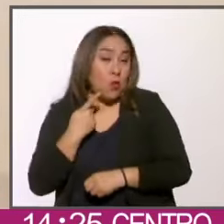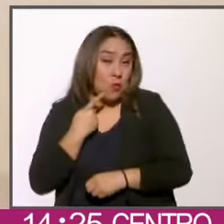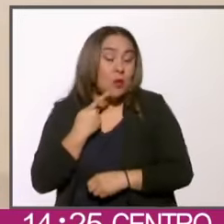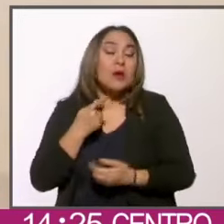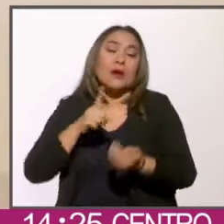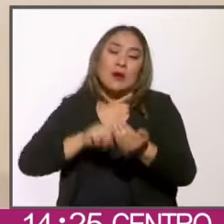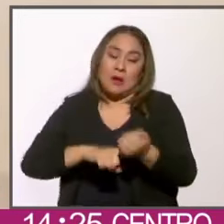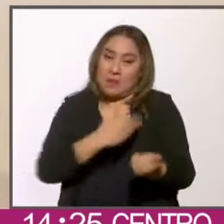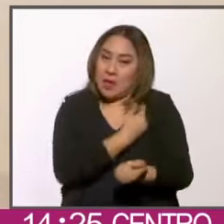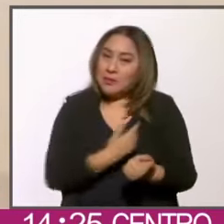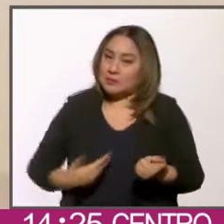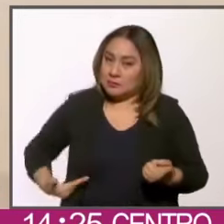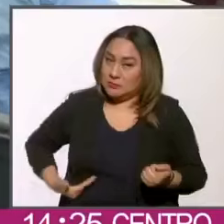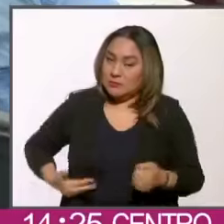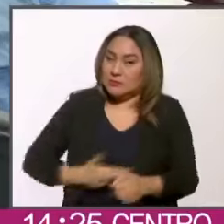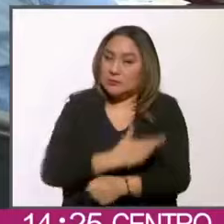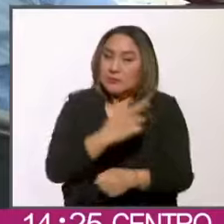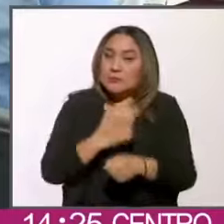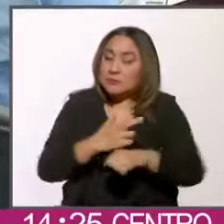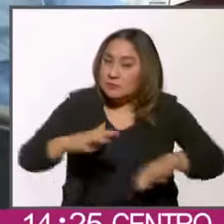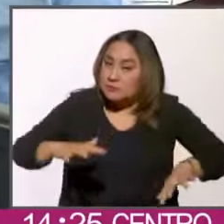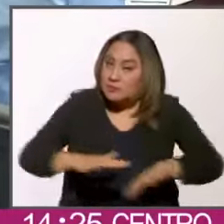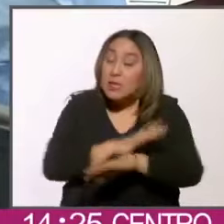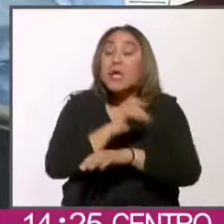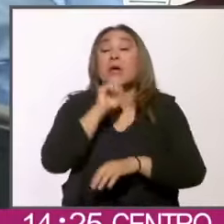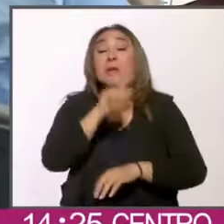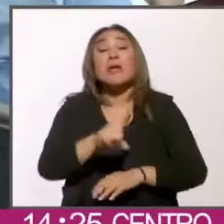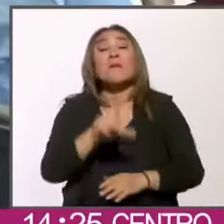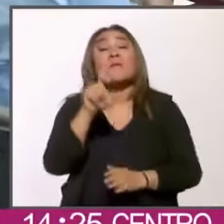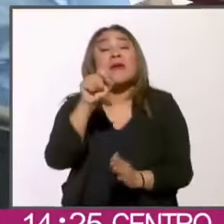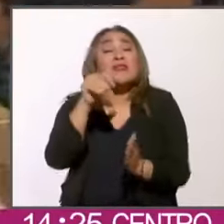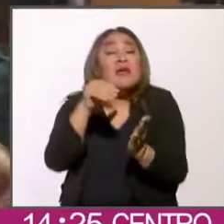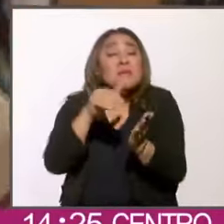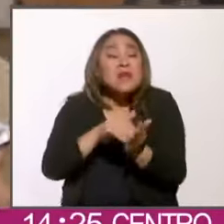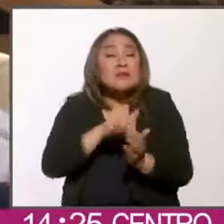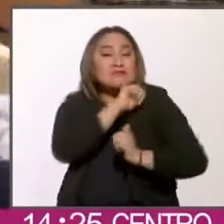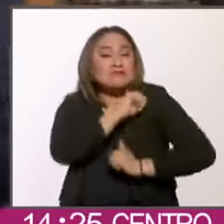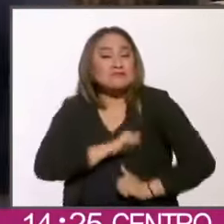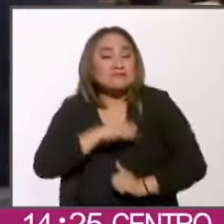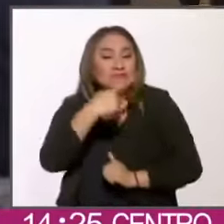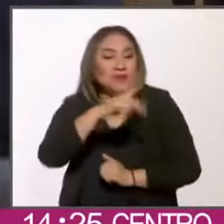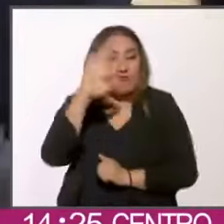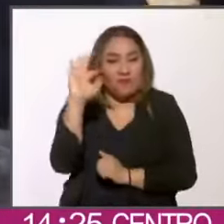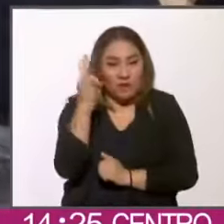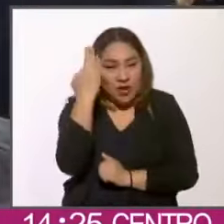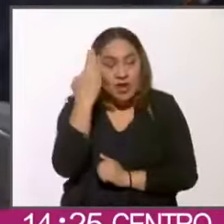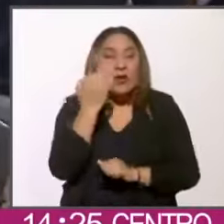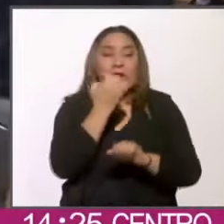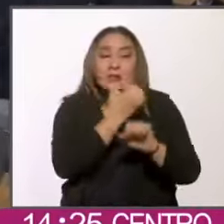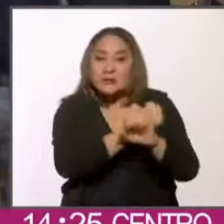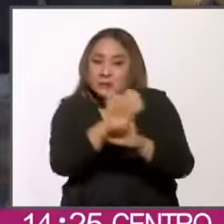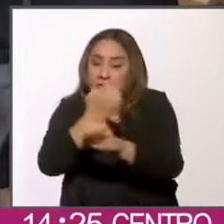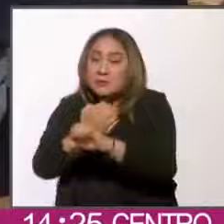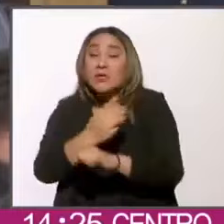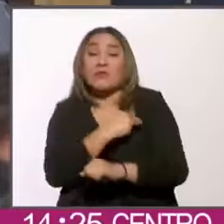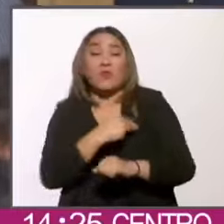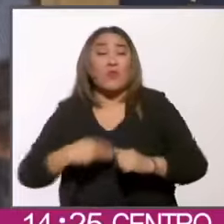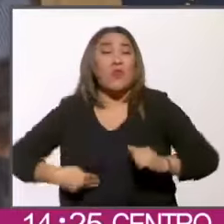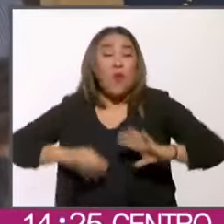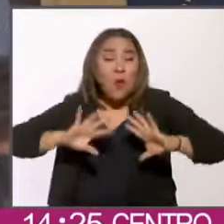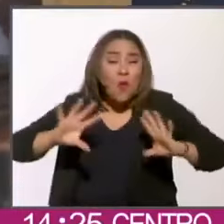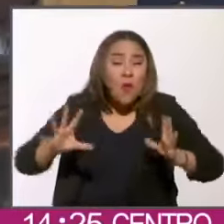la presidencia de la República y más de 20.000 cargos federales, estatales y